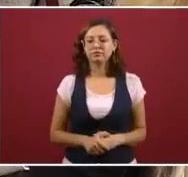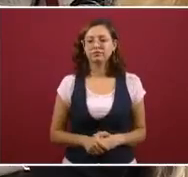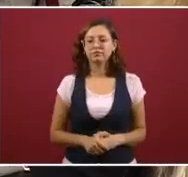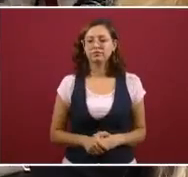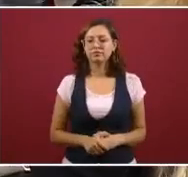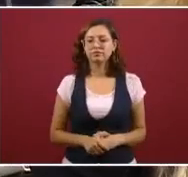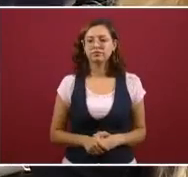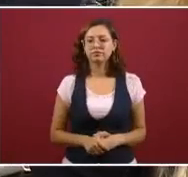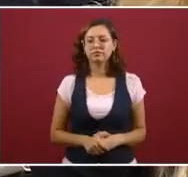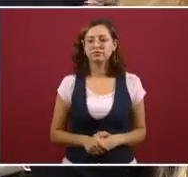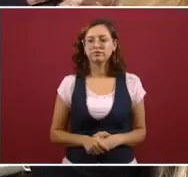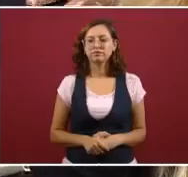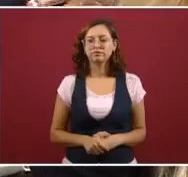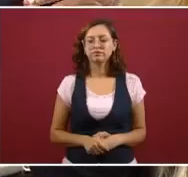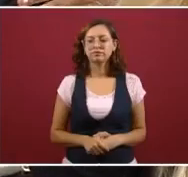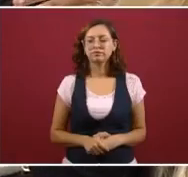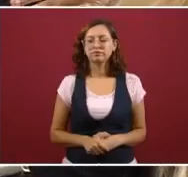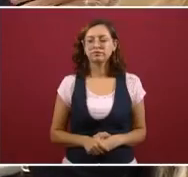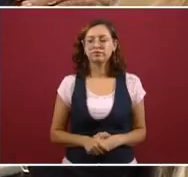Sí,